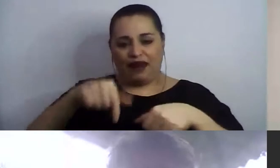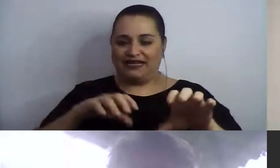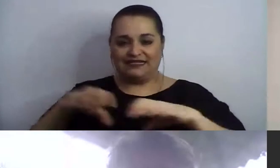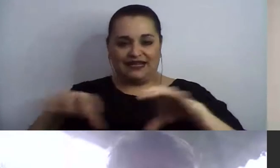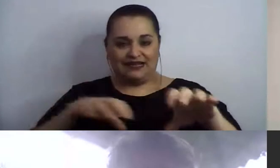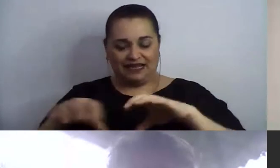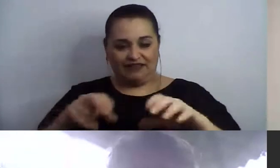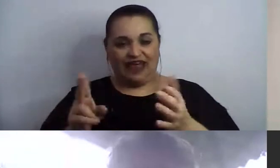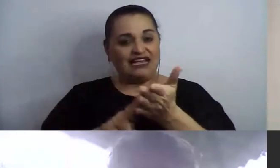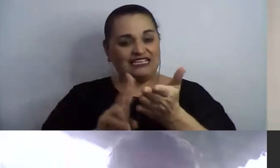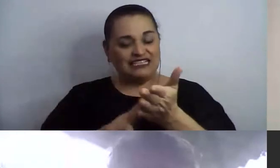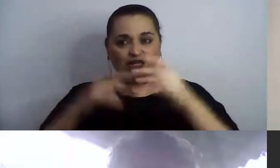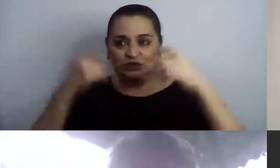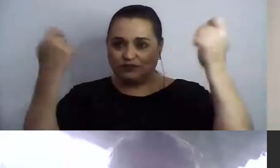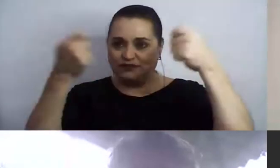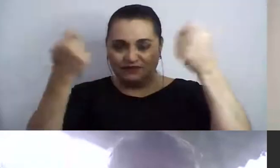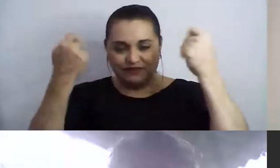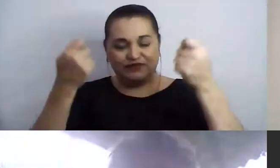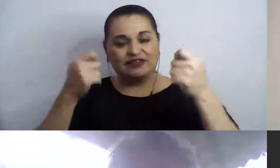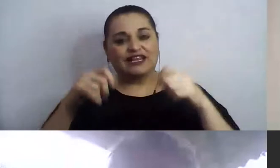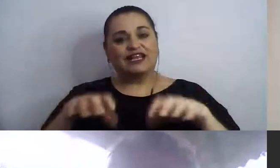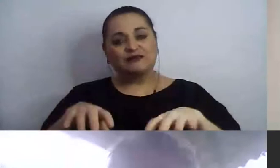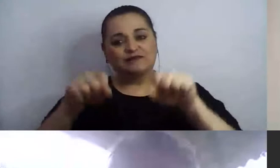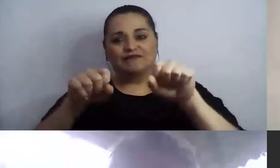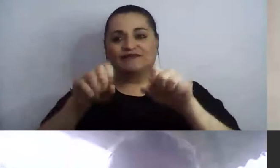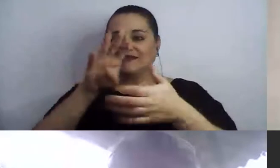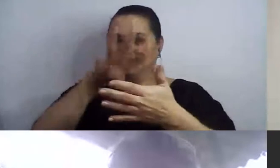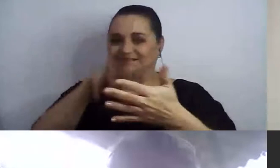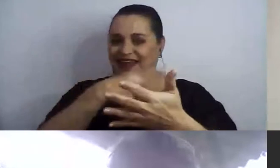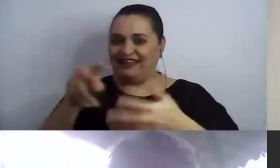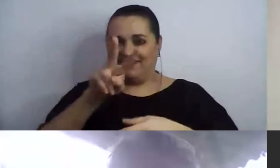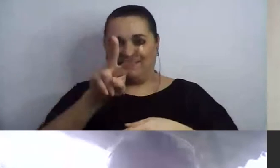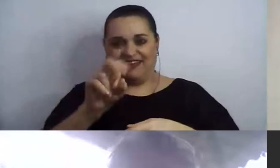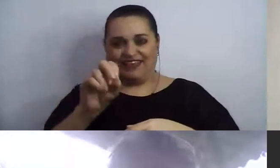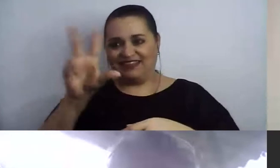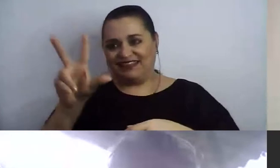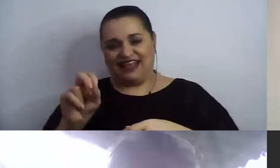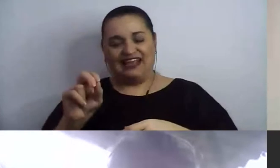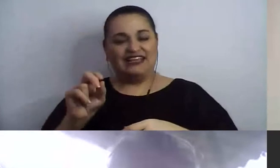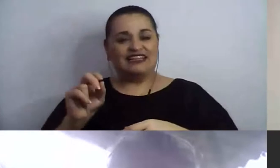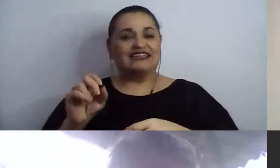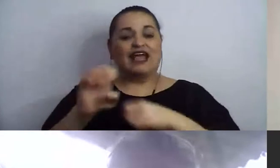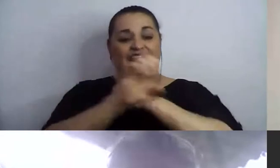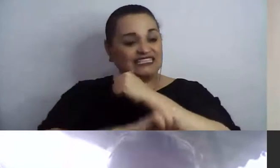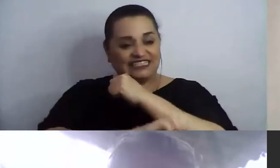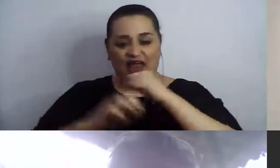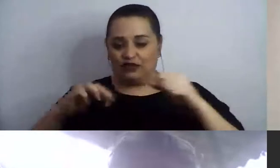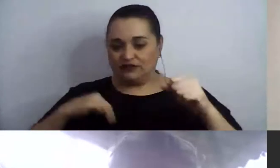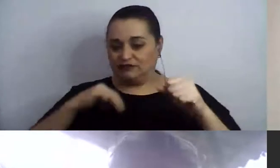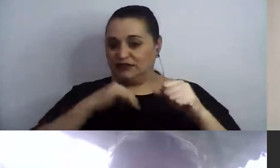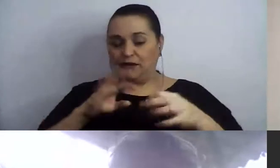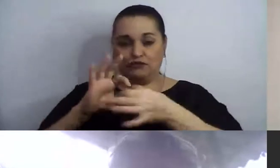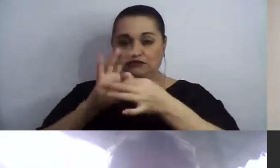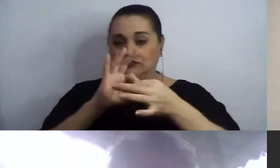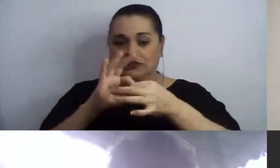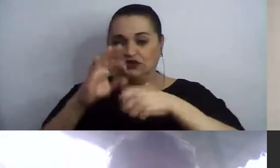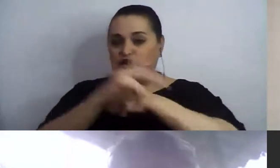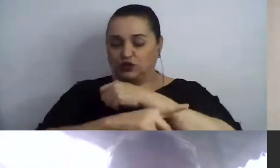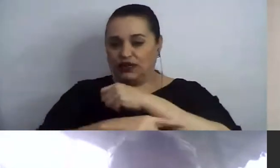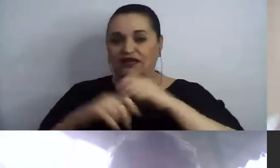está inscrito en la conmemoración de la adopción de la agenda 2030 por parte de los estados miembros de las Naciones Unidas y del